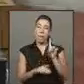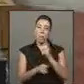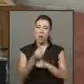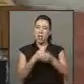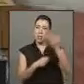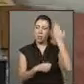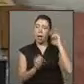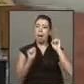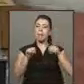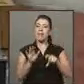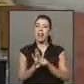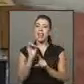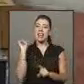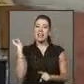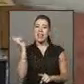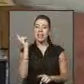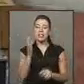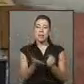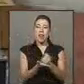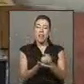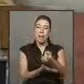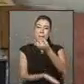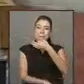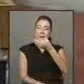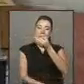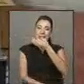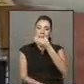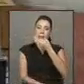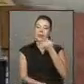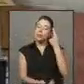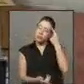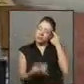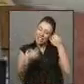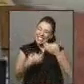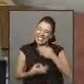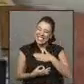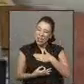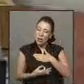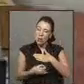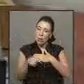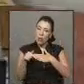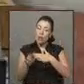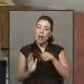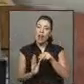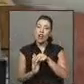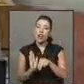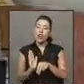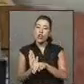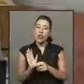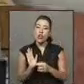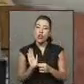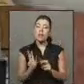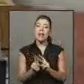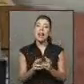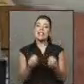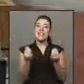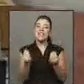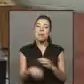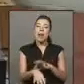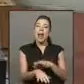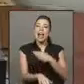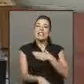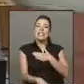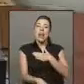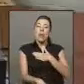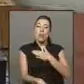año para aprobar la Ley Nacional de Medicamentos, lo hizo con el convencimiento de que sería una normativa que le haría bien a la salud